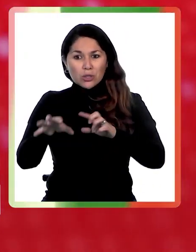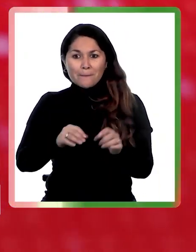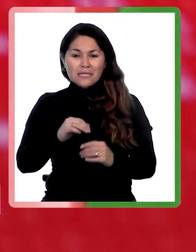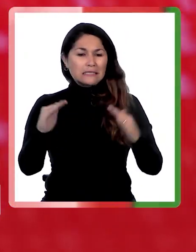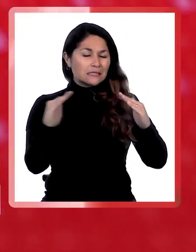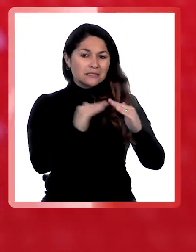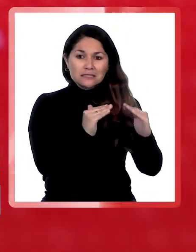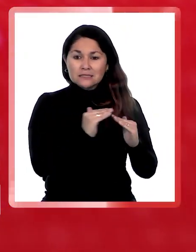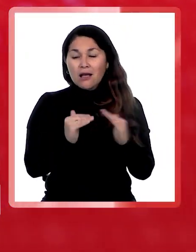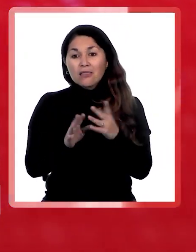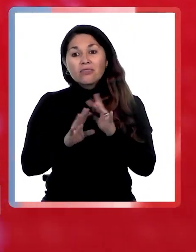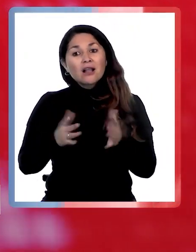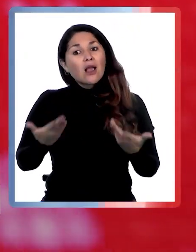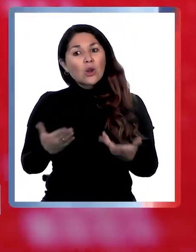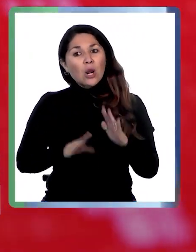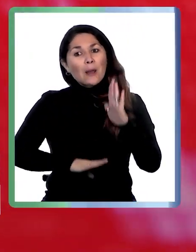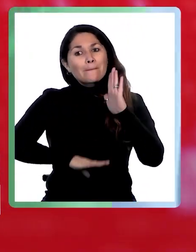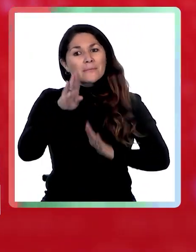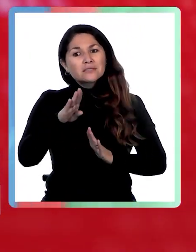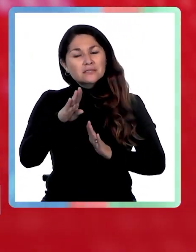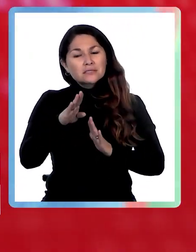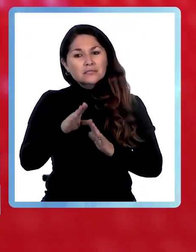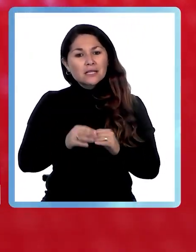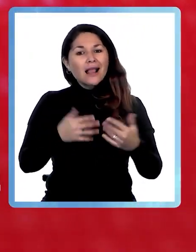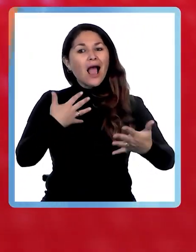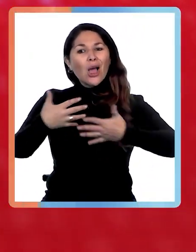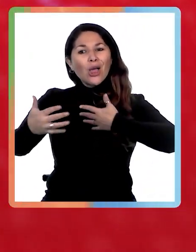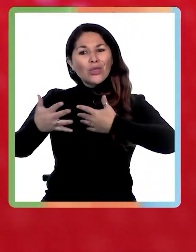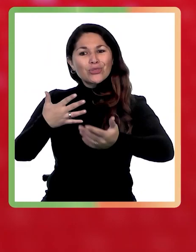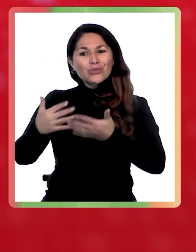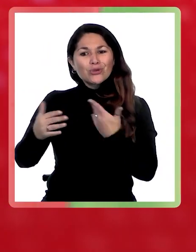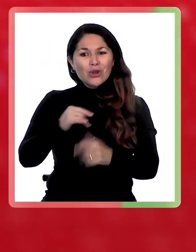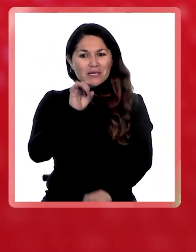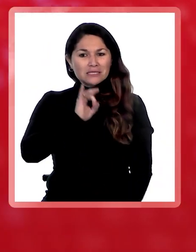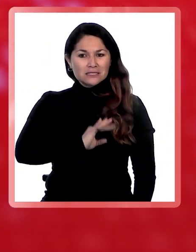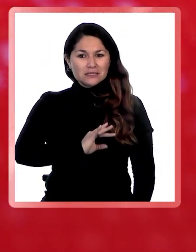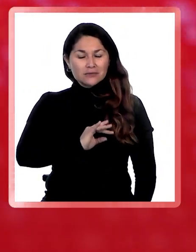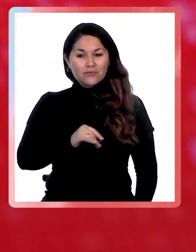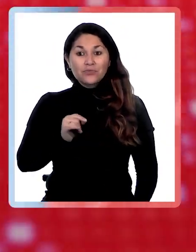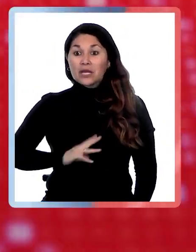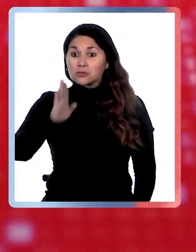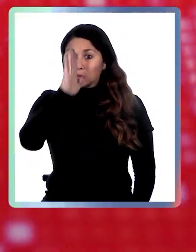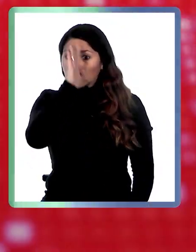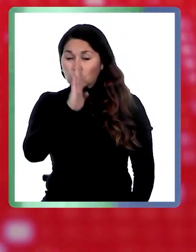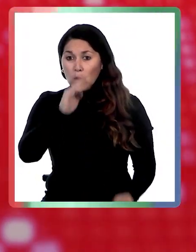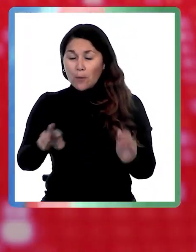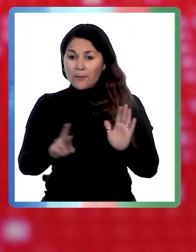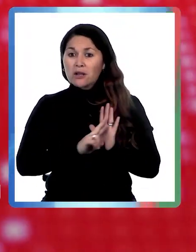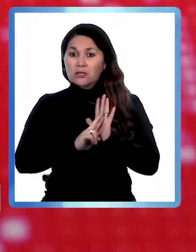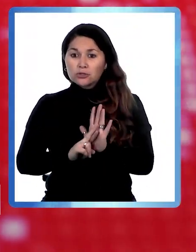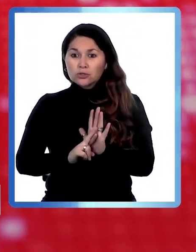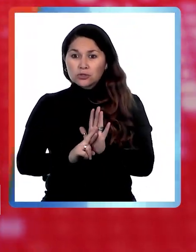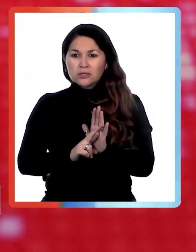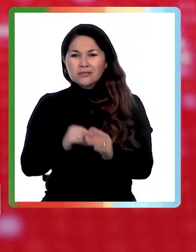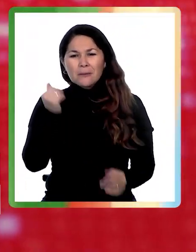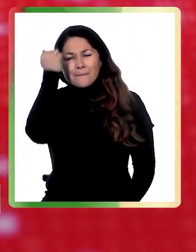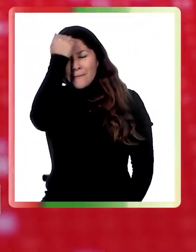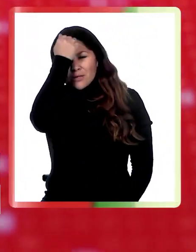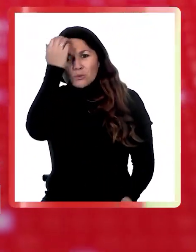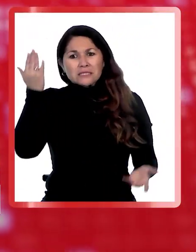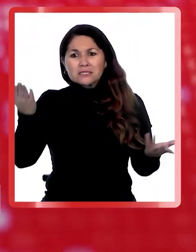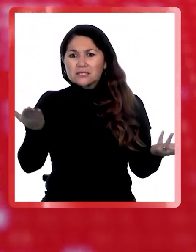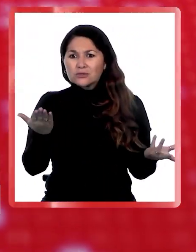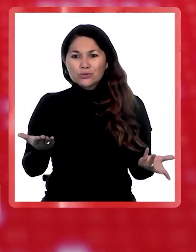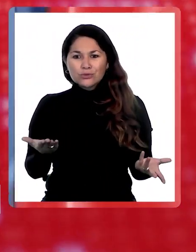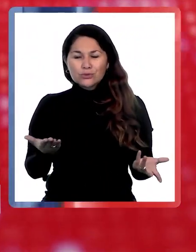domésticos o lo que hoy día más nos preocupa animales de la fauna Silvestre de chile estos perros representan una preocupante